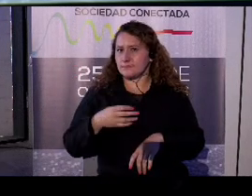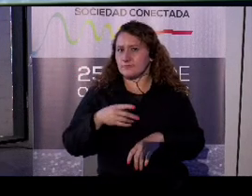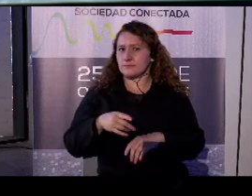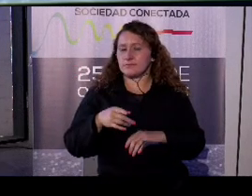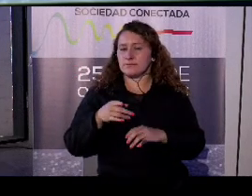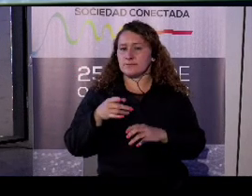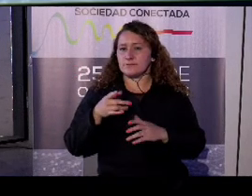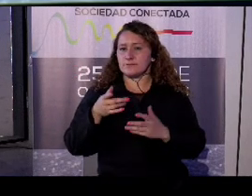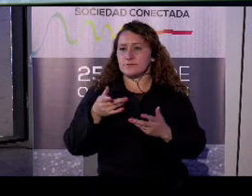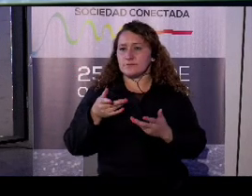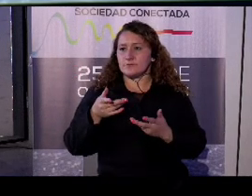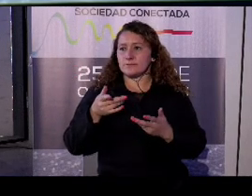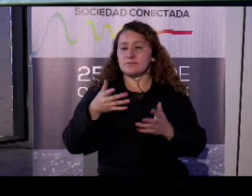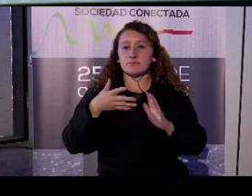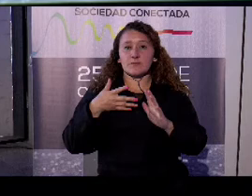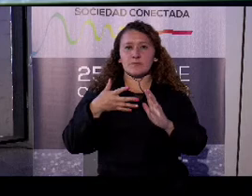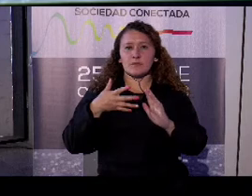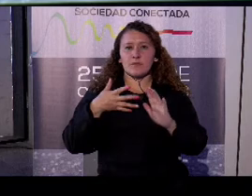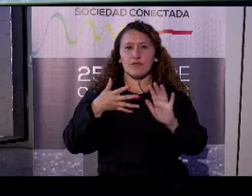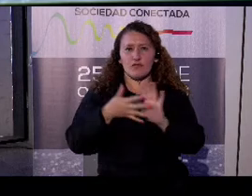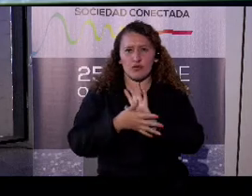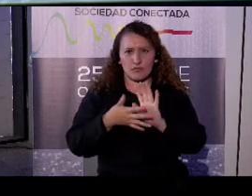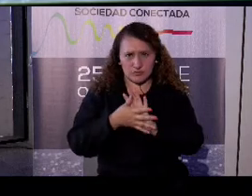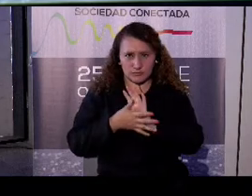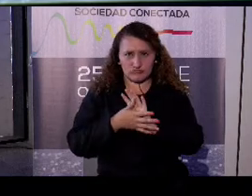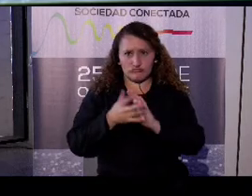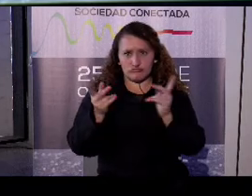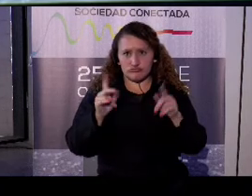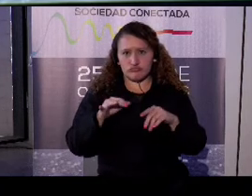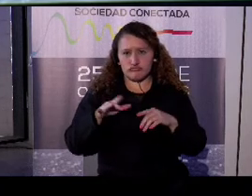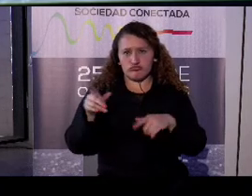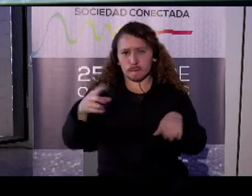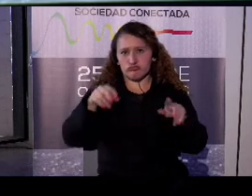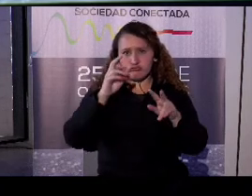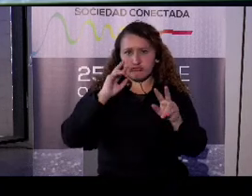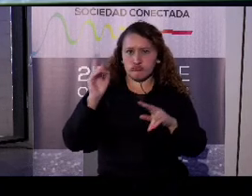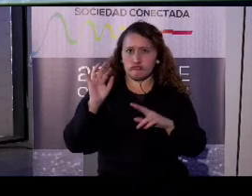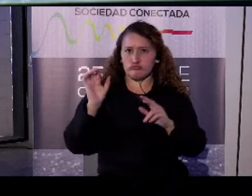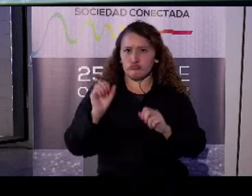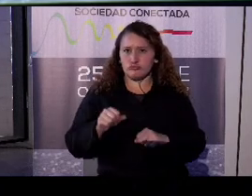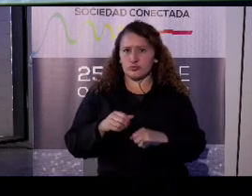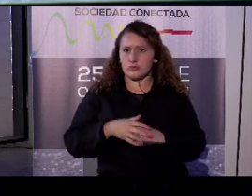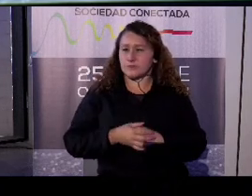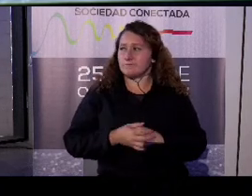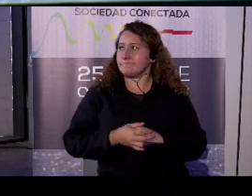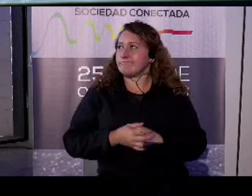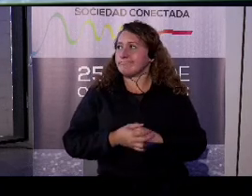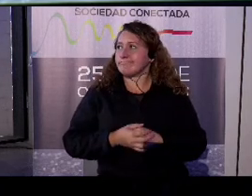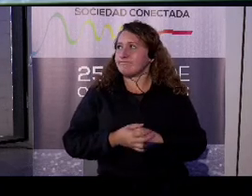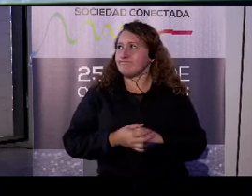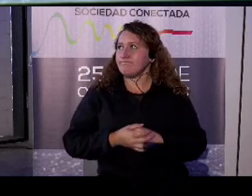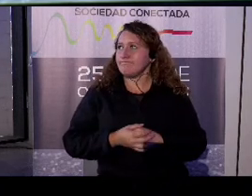eh Y los datos resultantes también están disponibles para ustedes en la